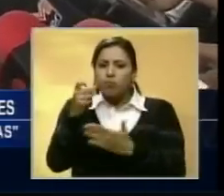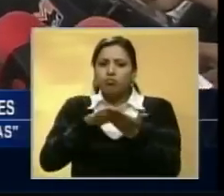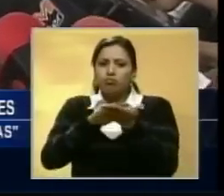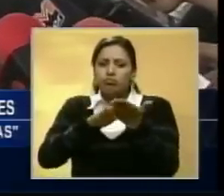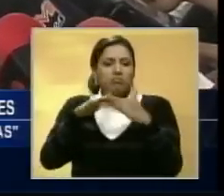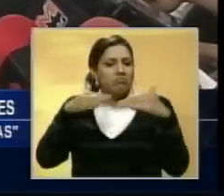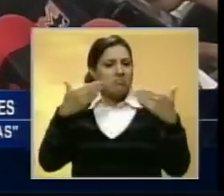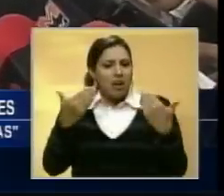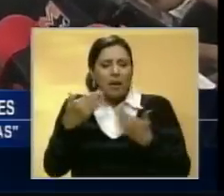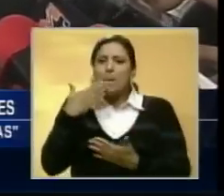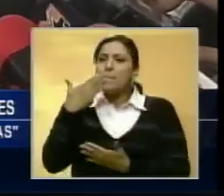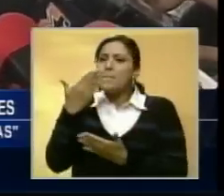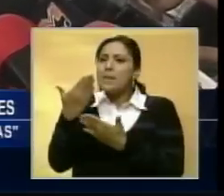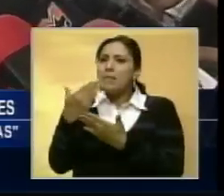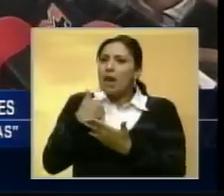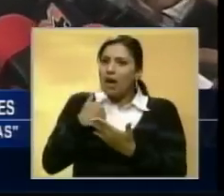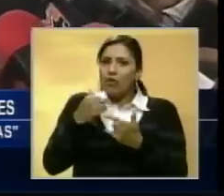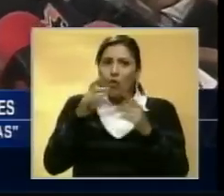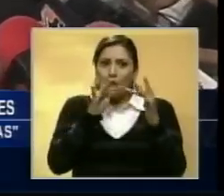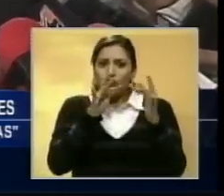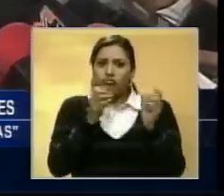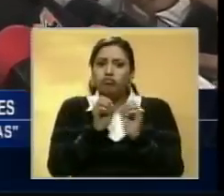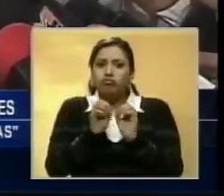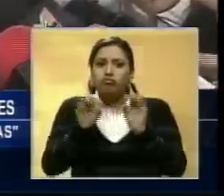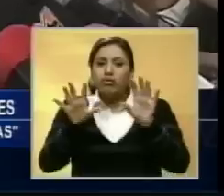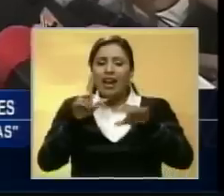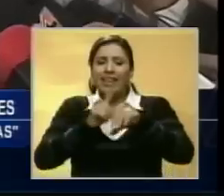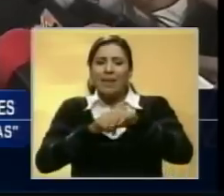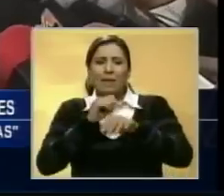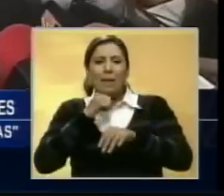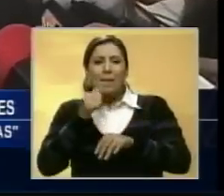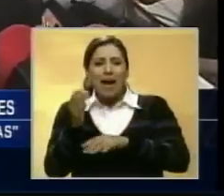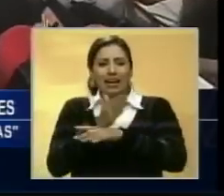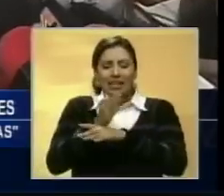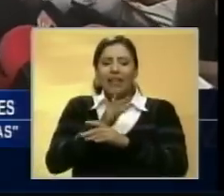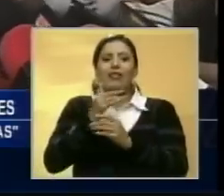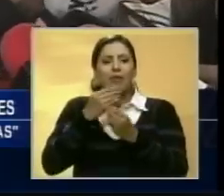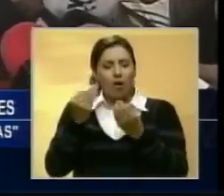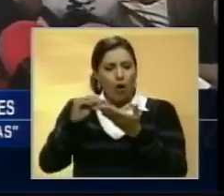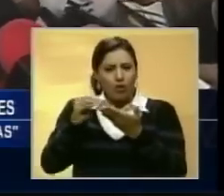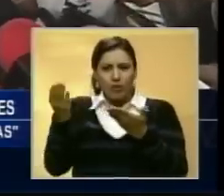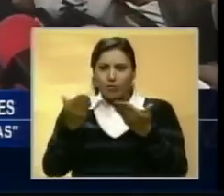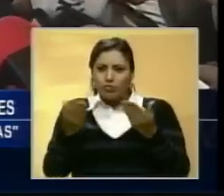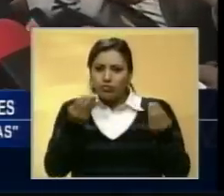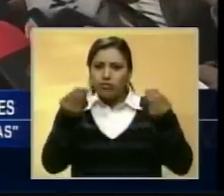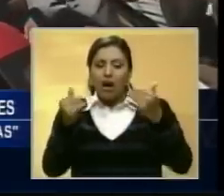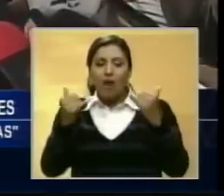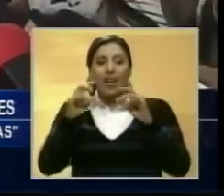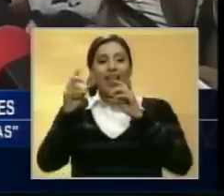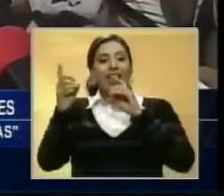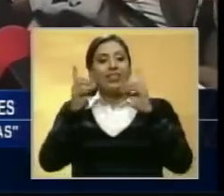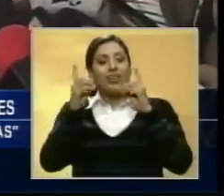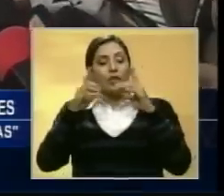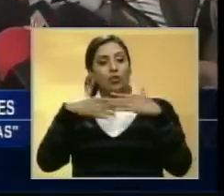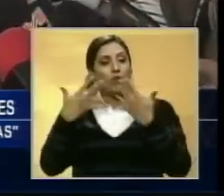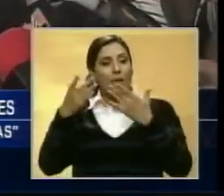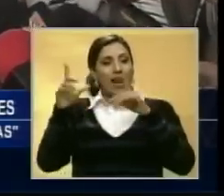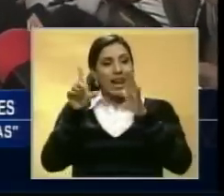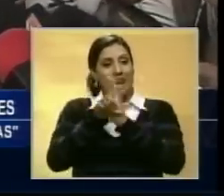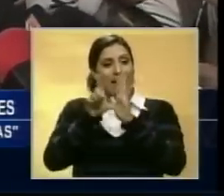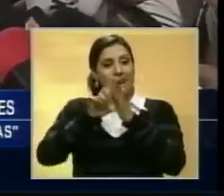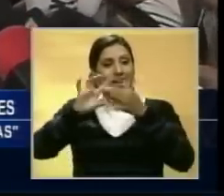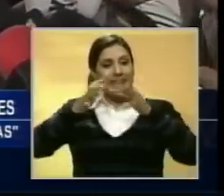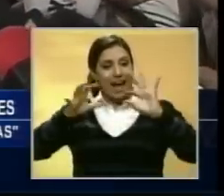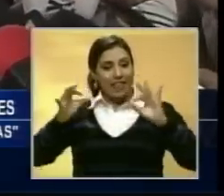soluciones para aquellos permisos de transmisión con tiempos vencidos. Asimismo, consideró que la discusión de la llamada ley anticadenas en la